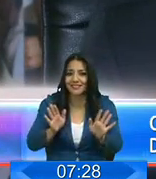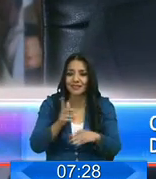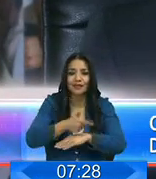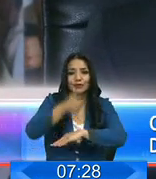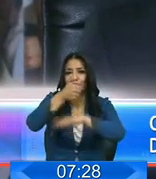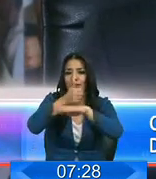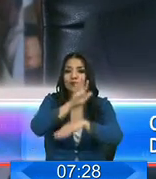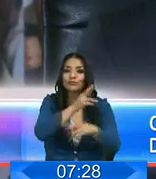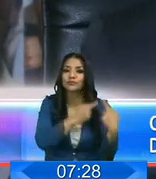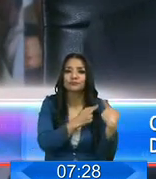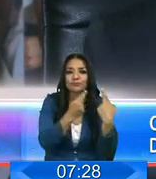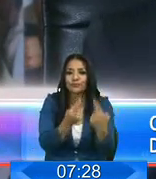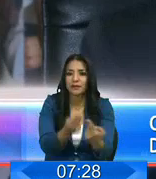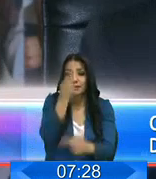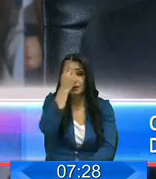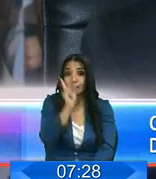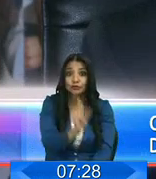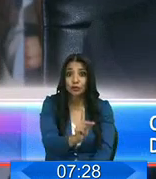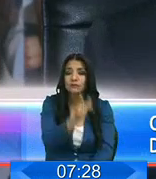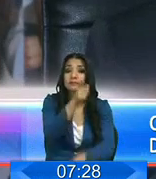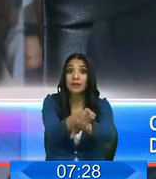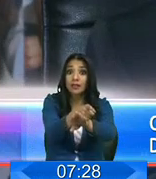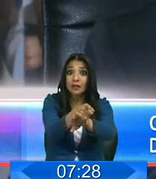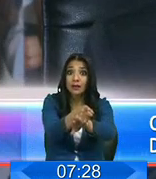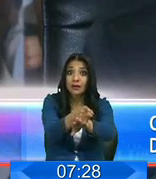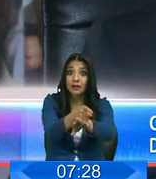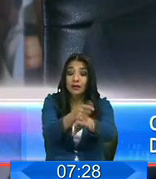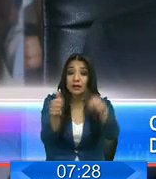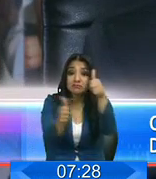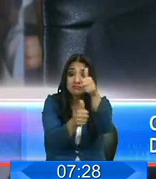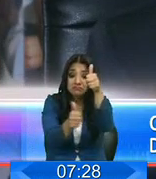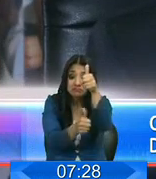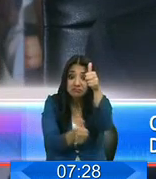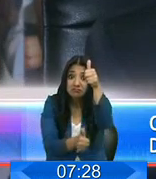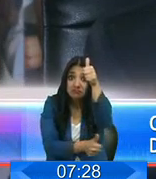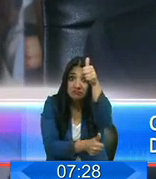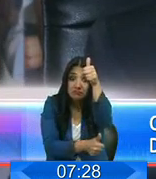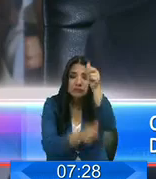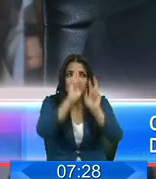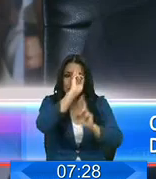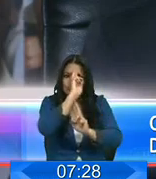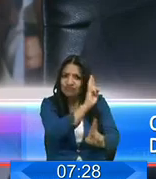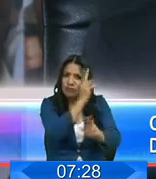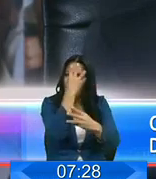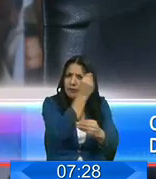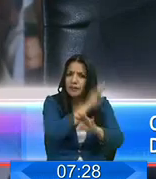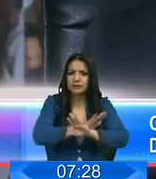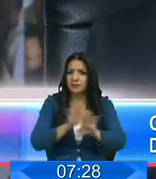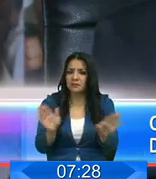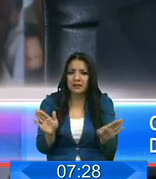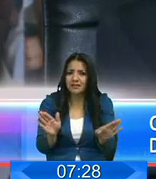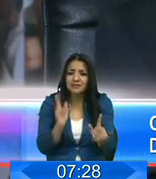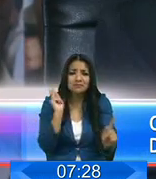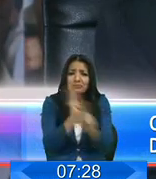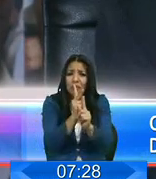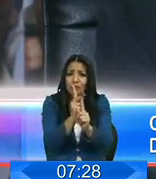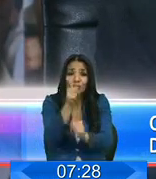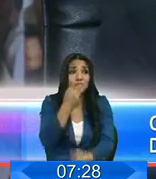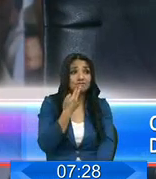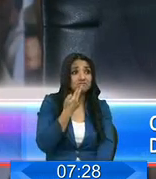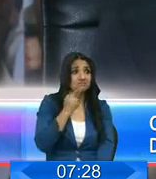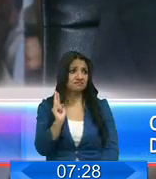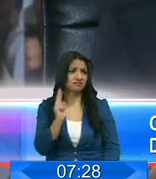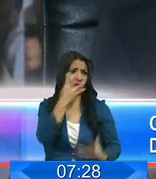autoridad. Toma una decisión, los que están bajo esa autoridad tienen que obedecerla. El que se rebela contra eso